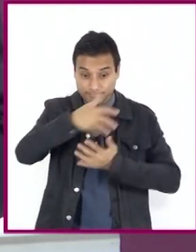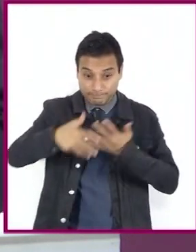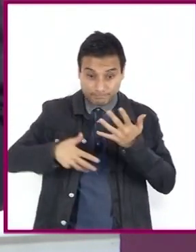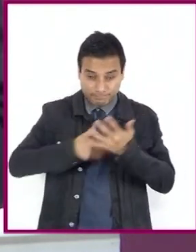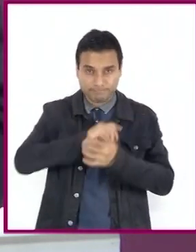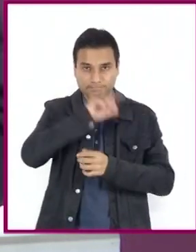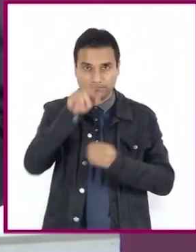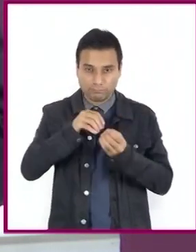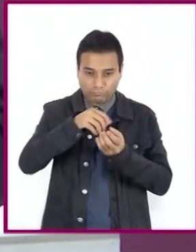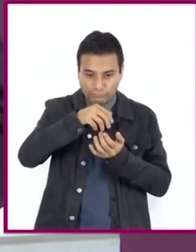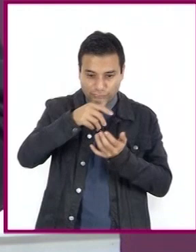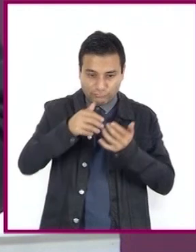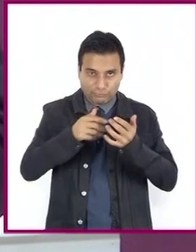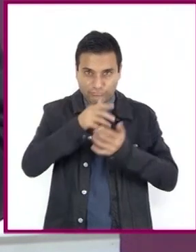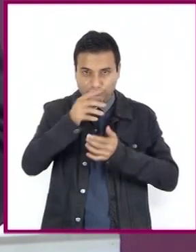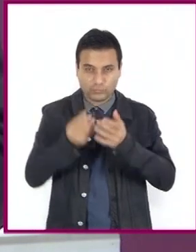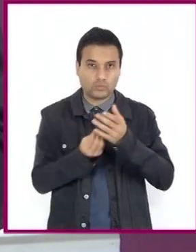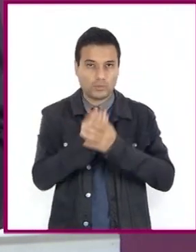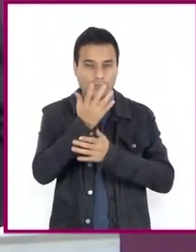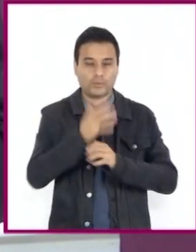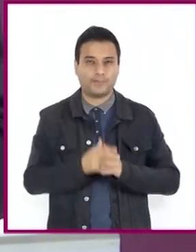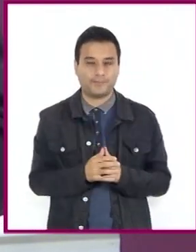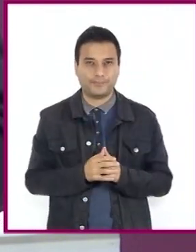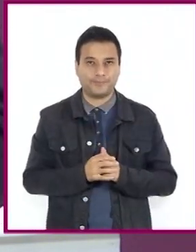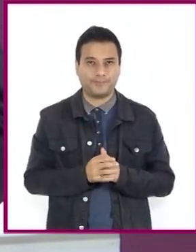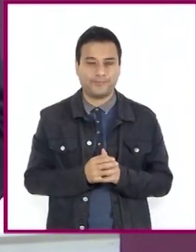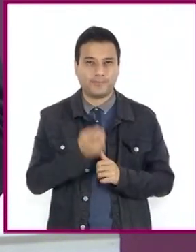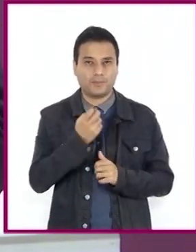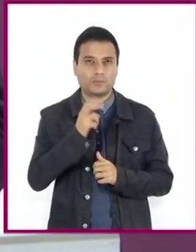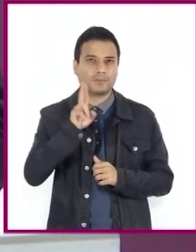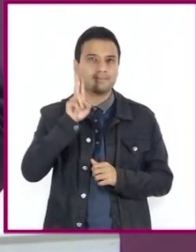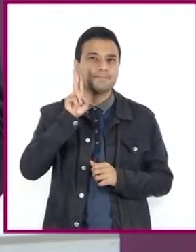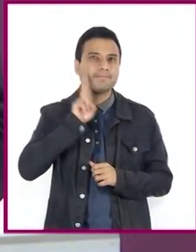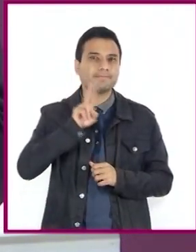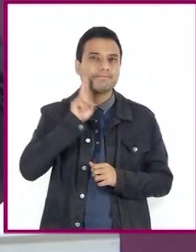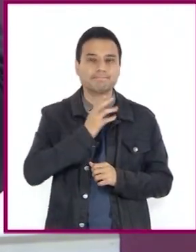provocar una reacción química o para comprobar si se produce una reacción.